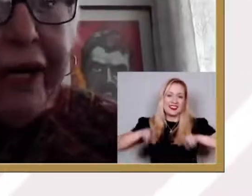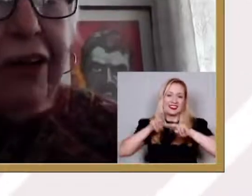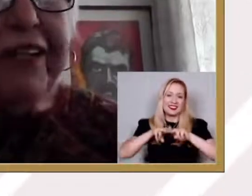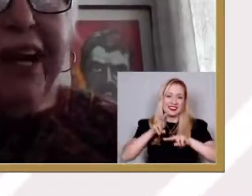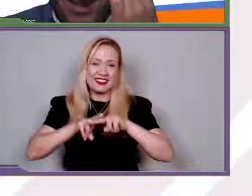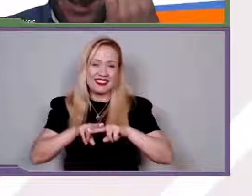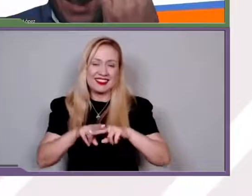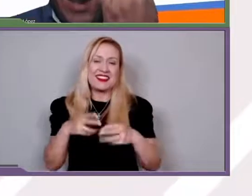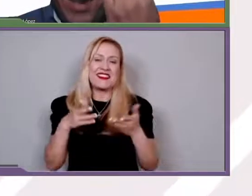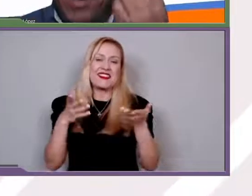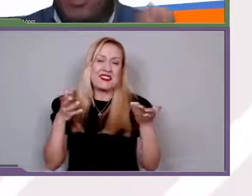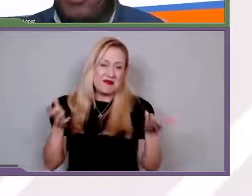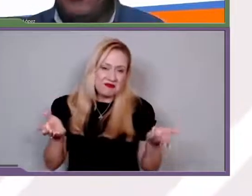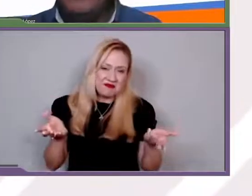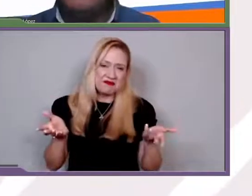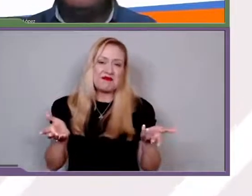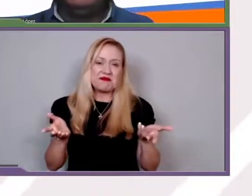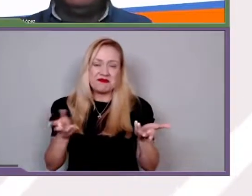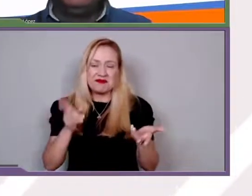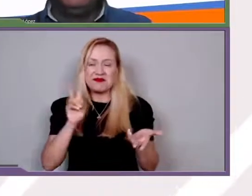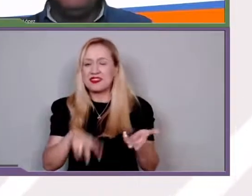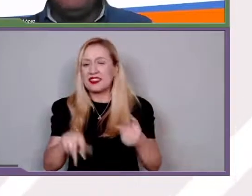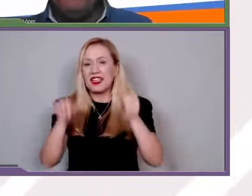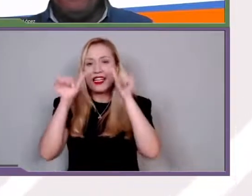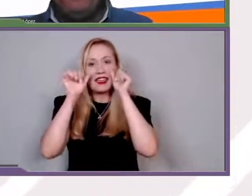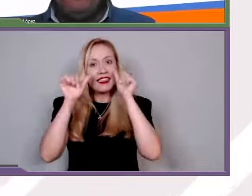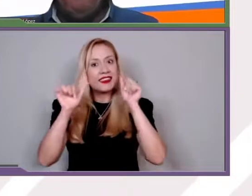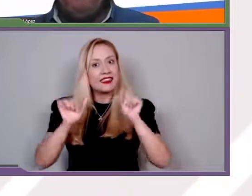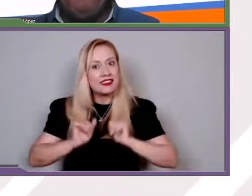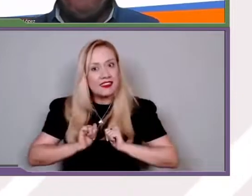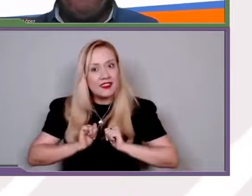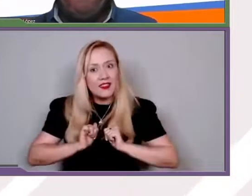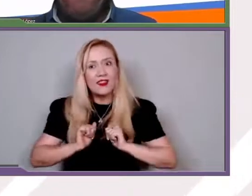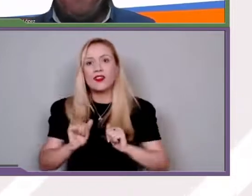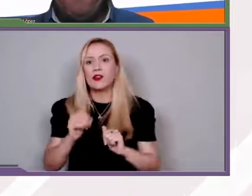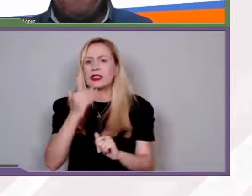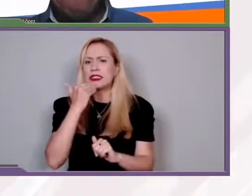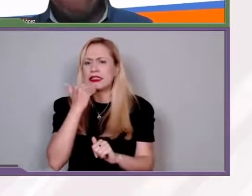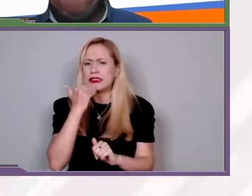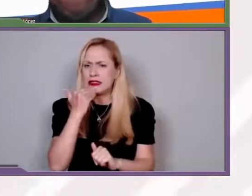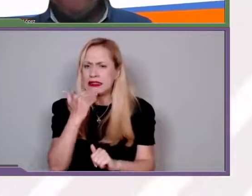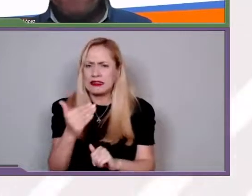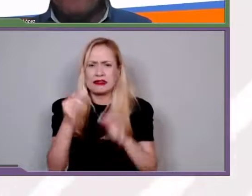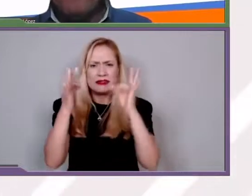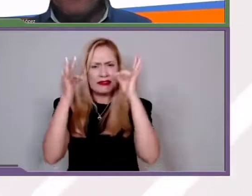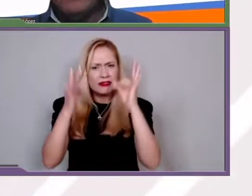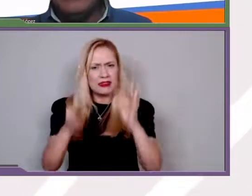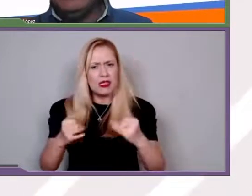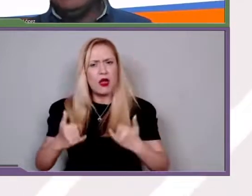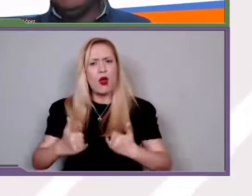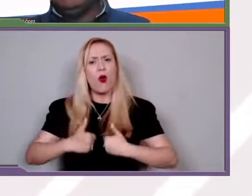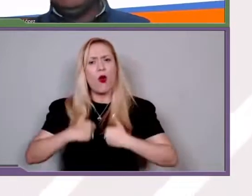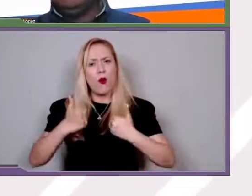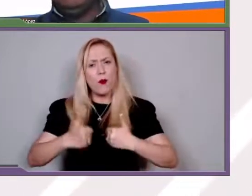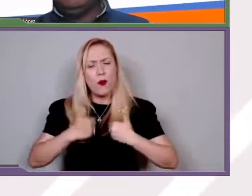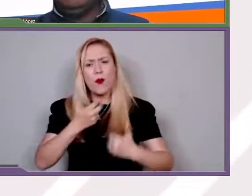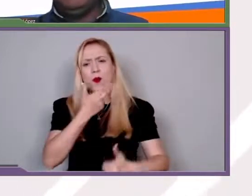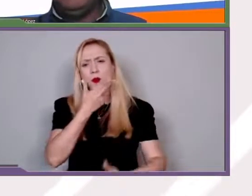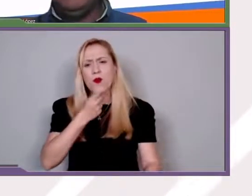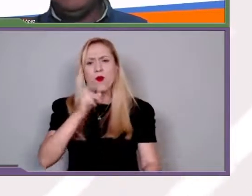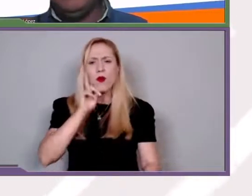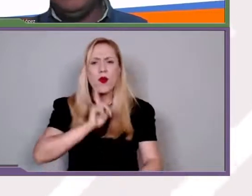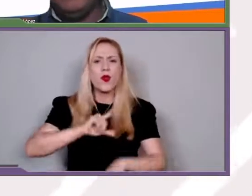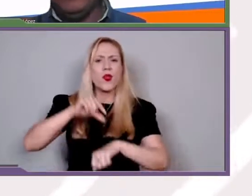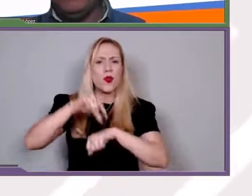lo cual también con una gran atención, con una eficiencia de los jóvenes y jóvenes médicas que